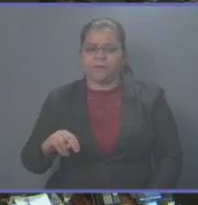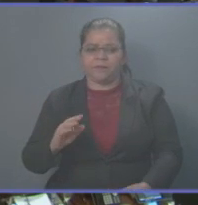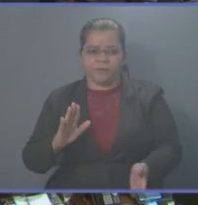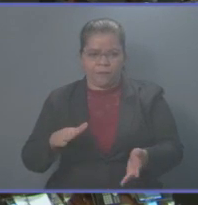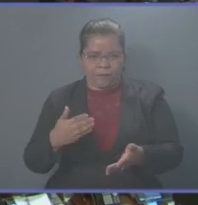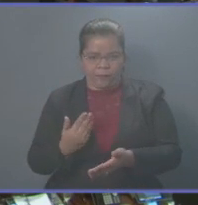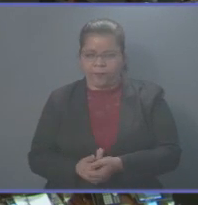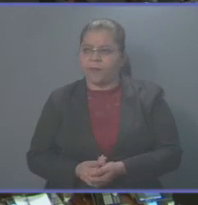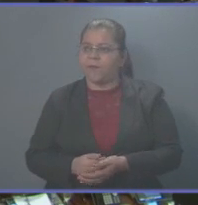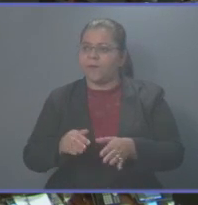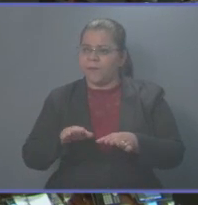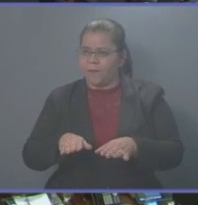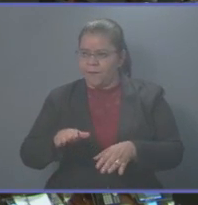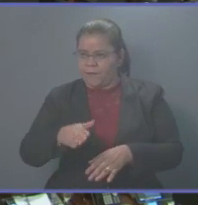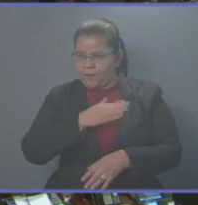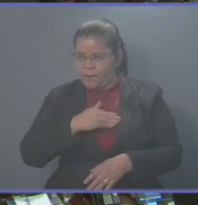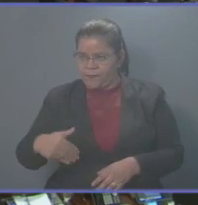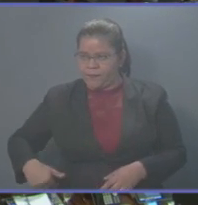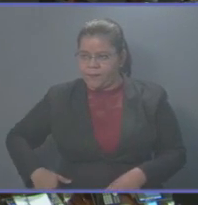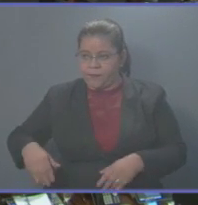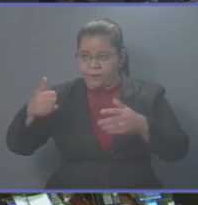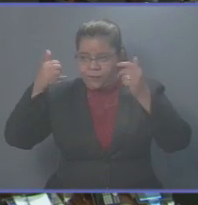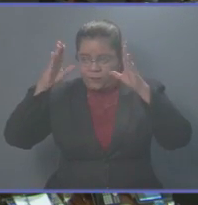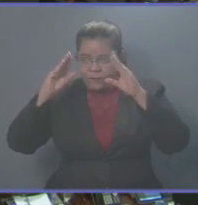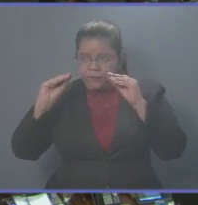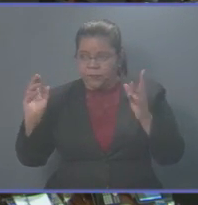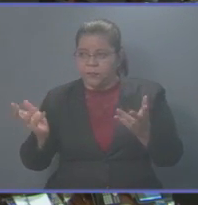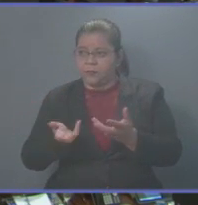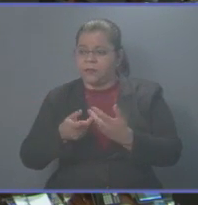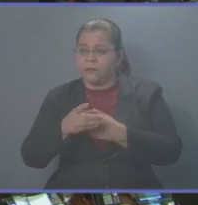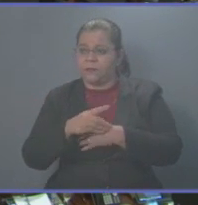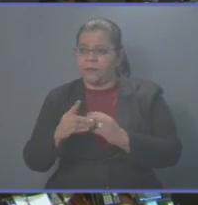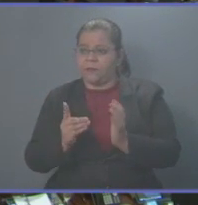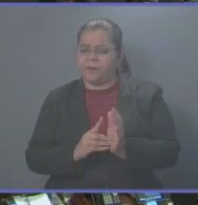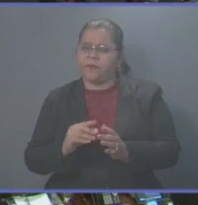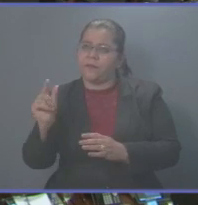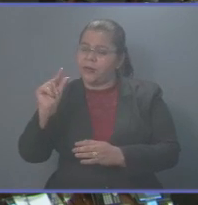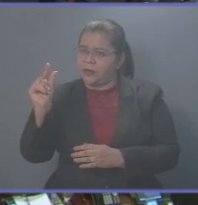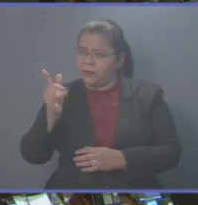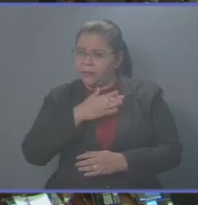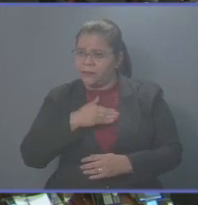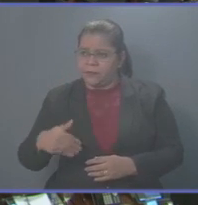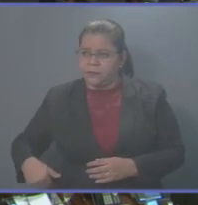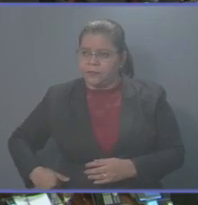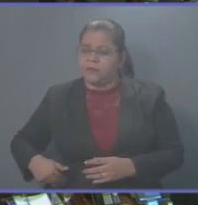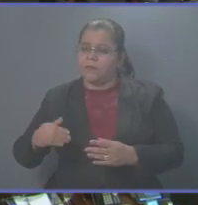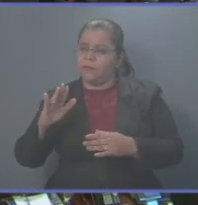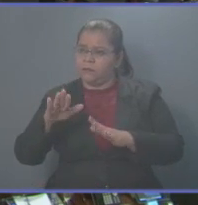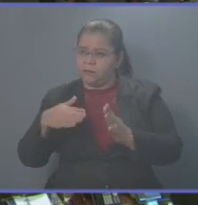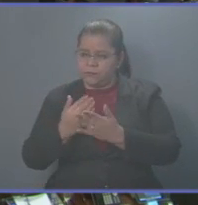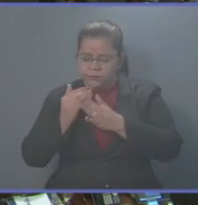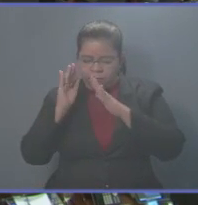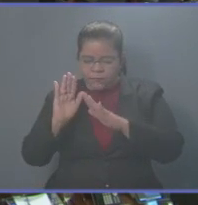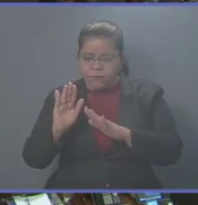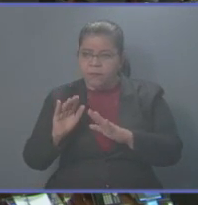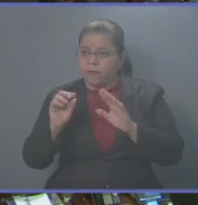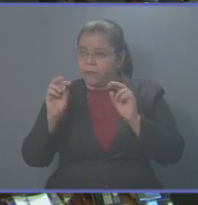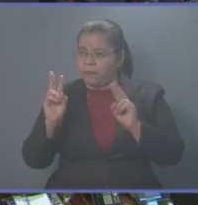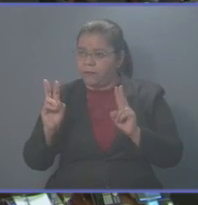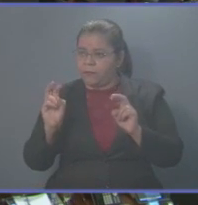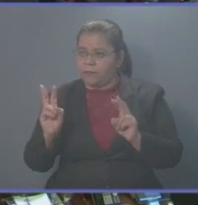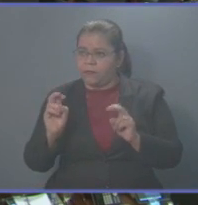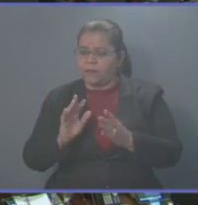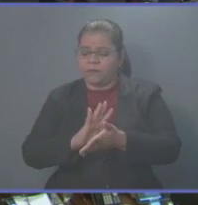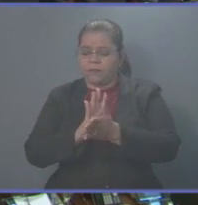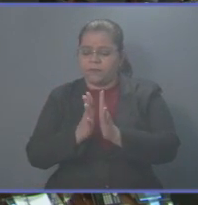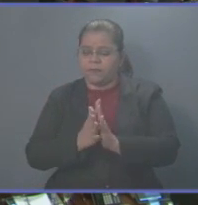Muchas gracias, señor presidente. Buenas noches, compañeros diputados. Si usted me lo permite, señor presidente, con todo respeto, en el término de la Feria